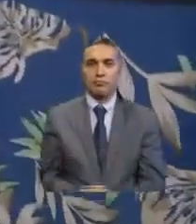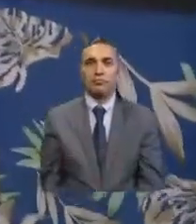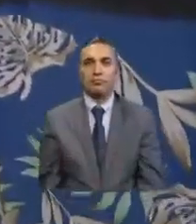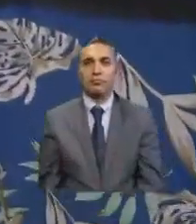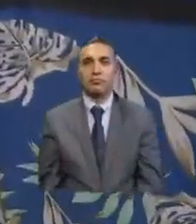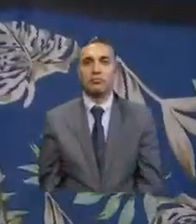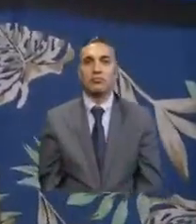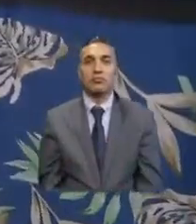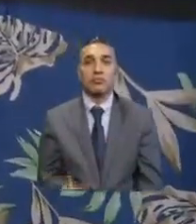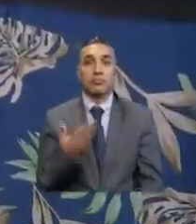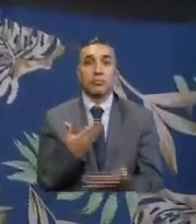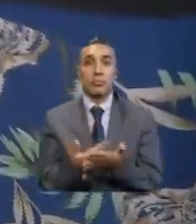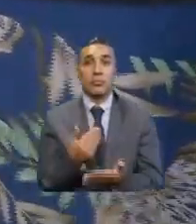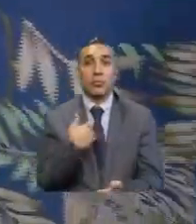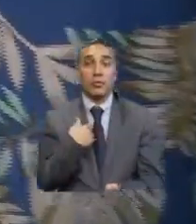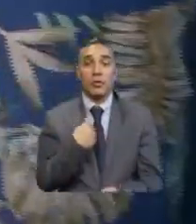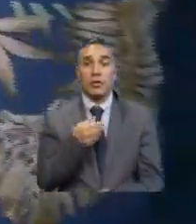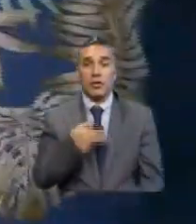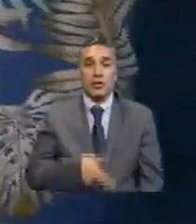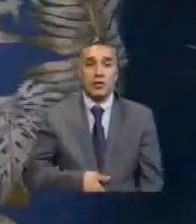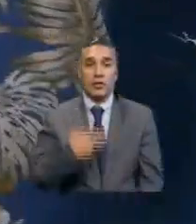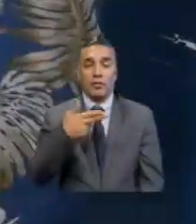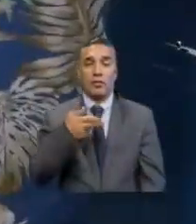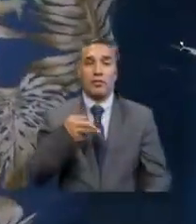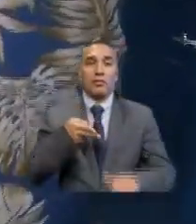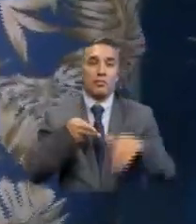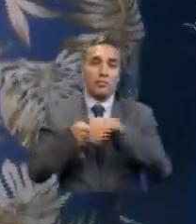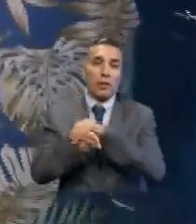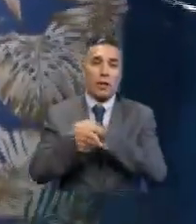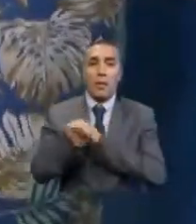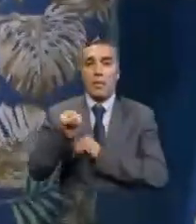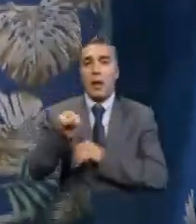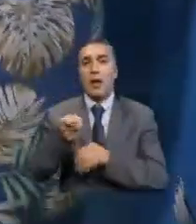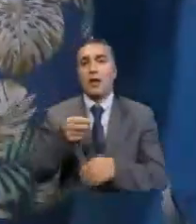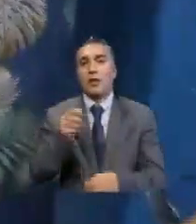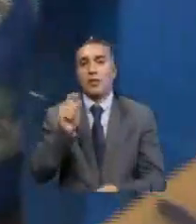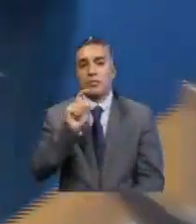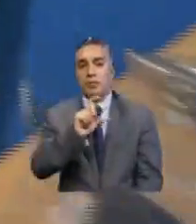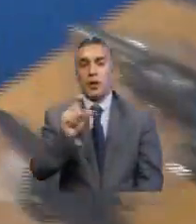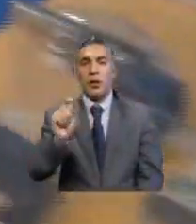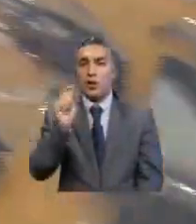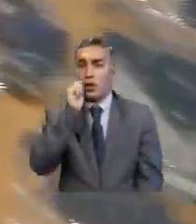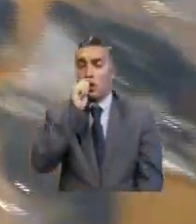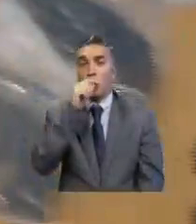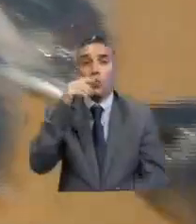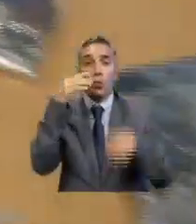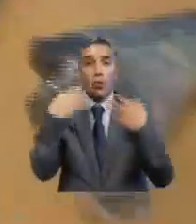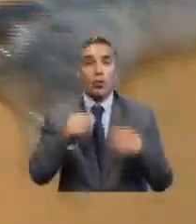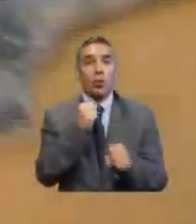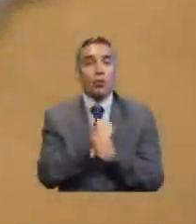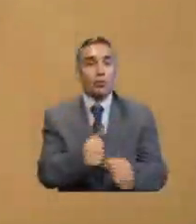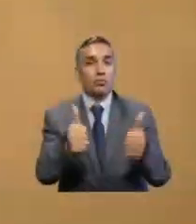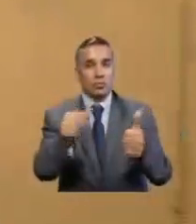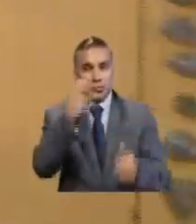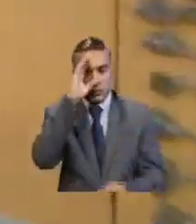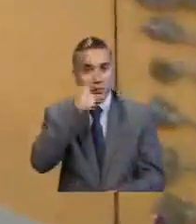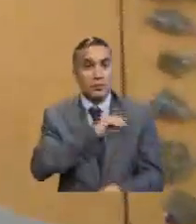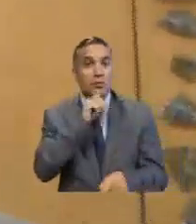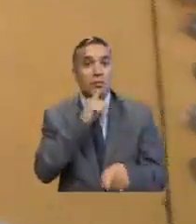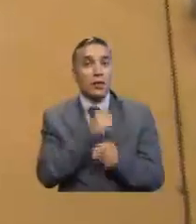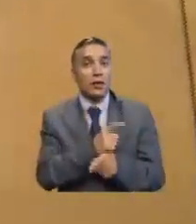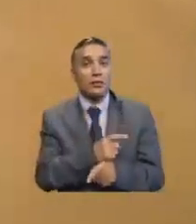Entre las evidencias tenemos pistolas, revólver, municiones, drogas. Realmente ha sido un operativo muy exitoso por parte de la Policía